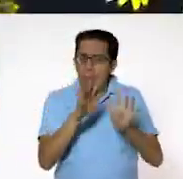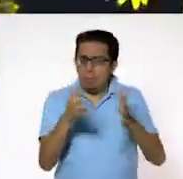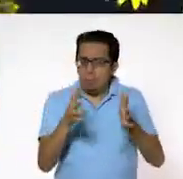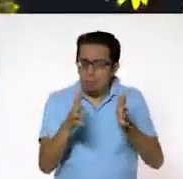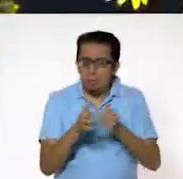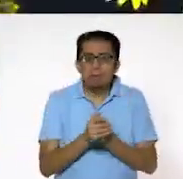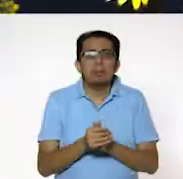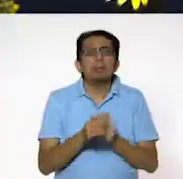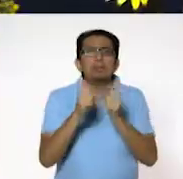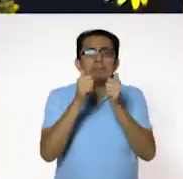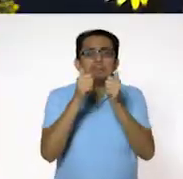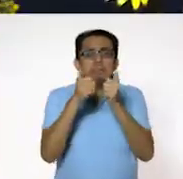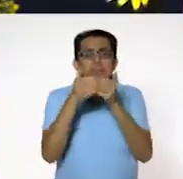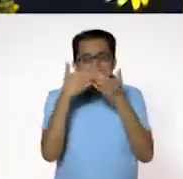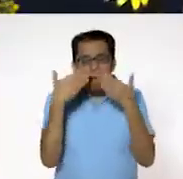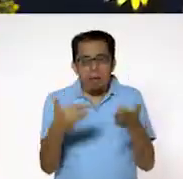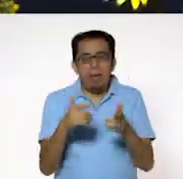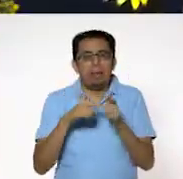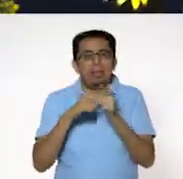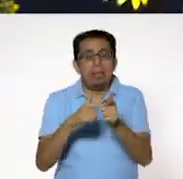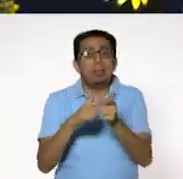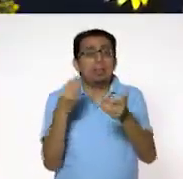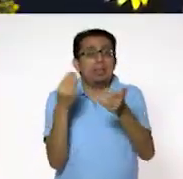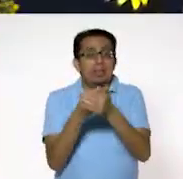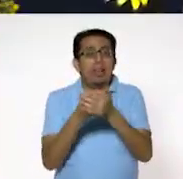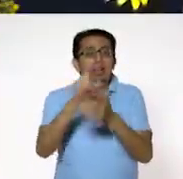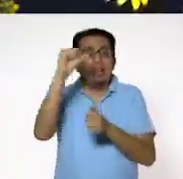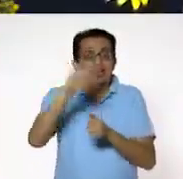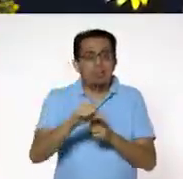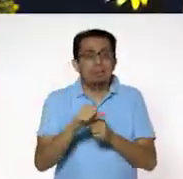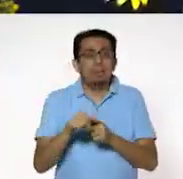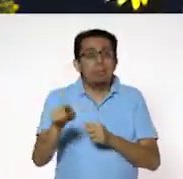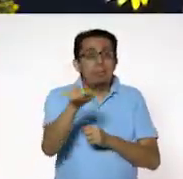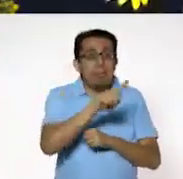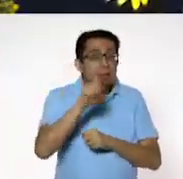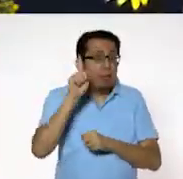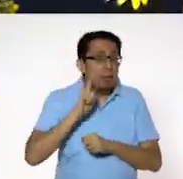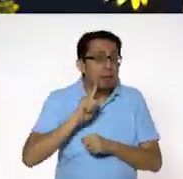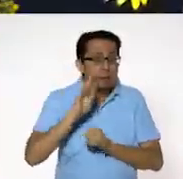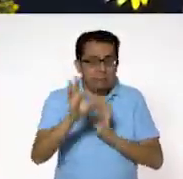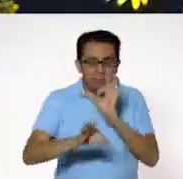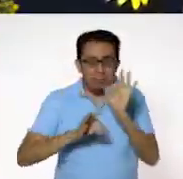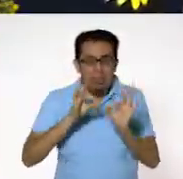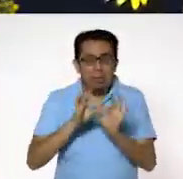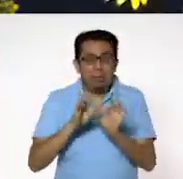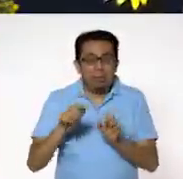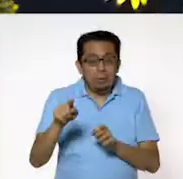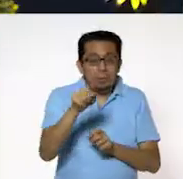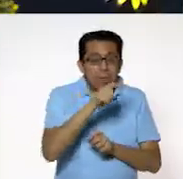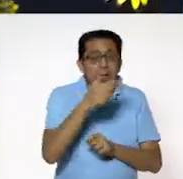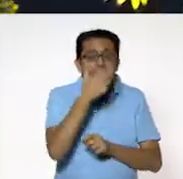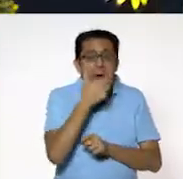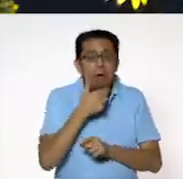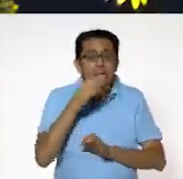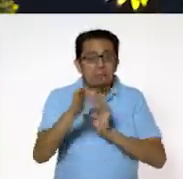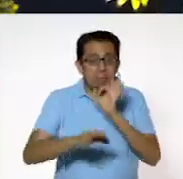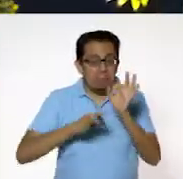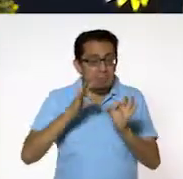es momento de seguir con el programa de hoy. ¿Listas? ¿Listos?